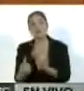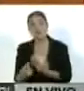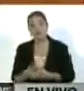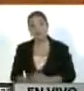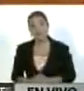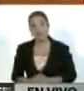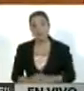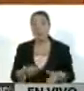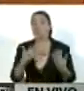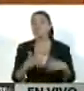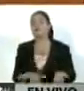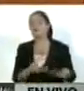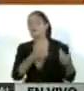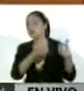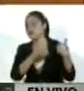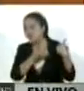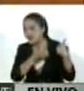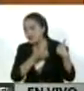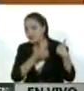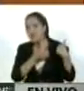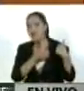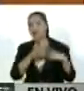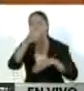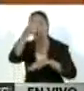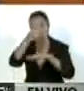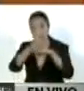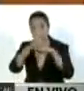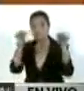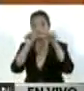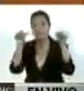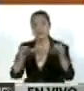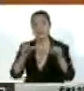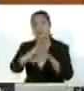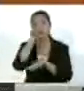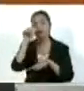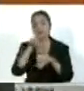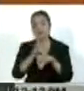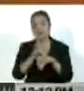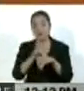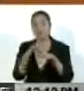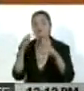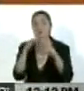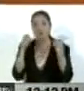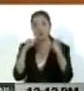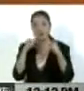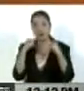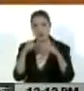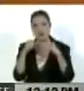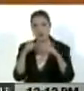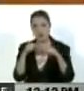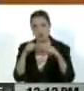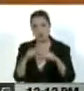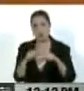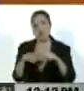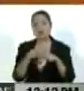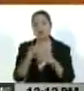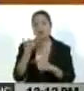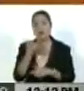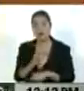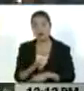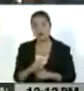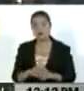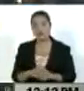una responsabilidad del órgano superior del Sistema Nacional de Vivienda y Hábitat, su ejecución. De allí hemos tenido